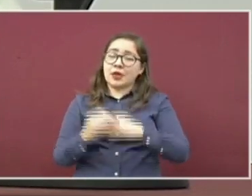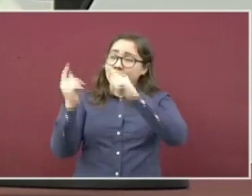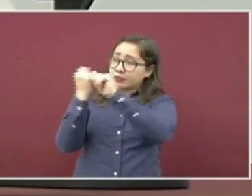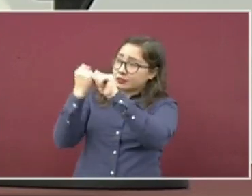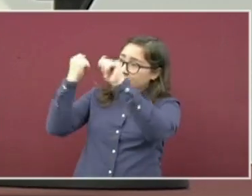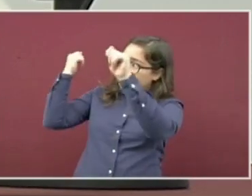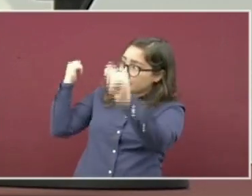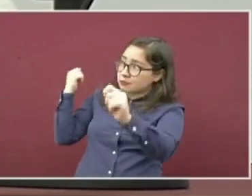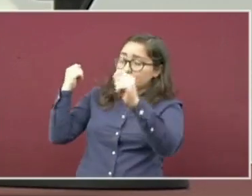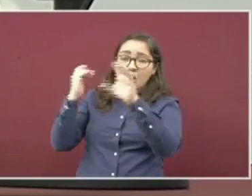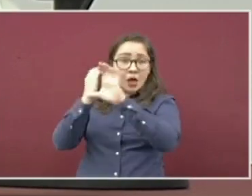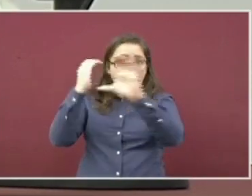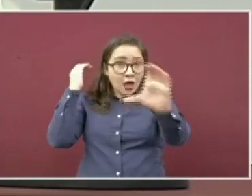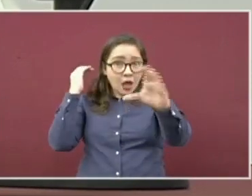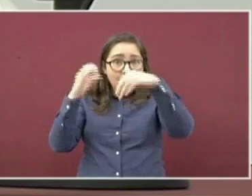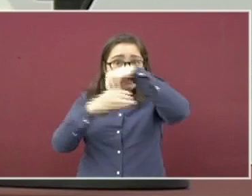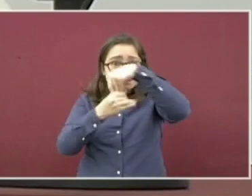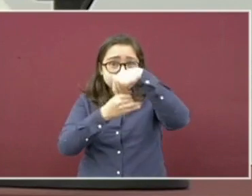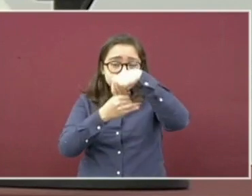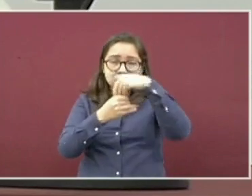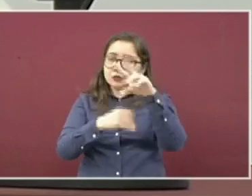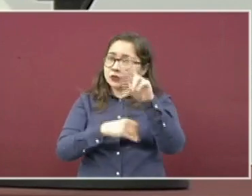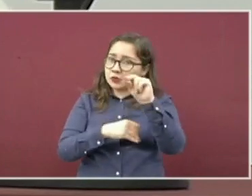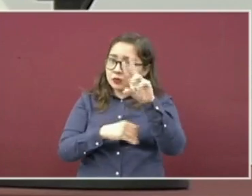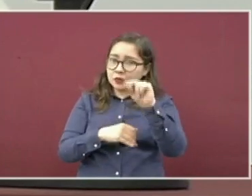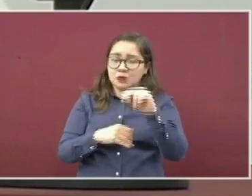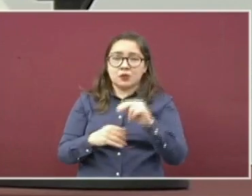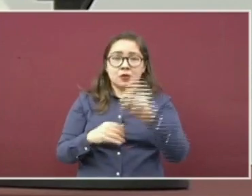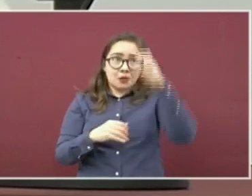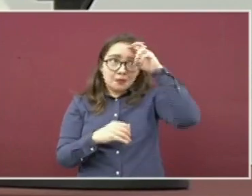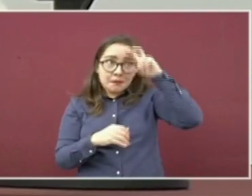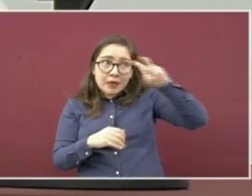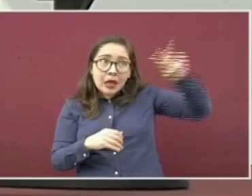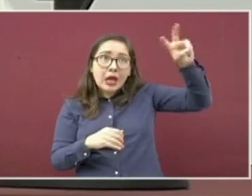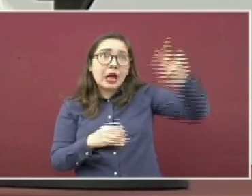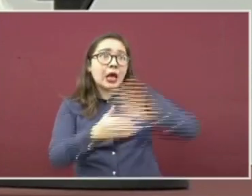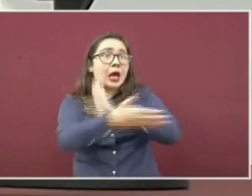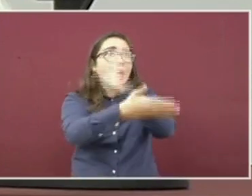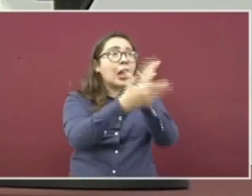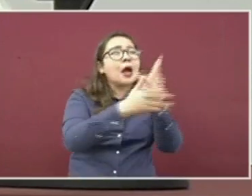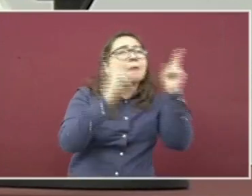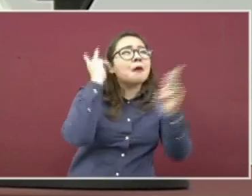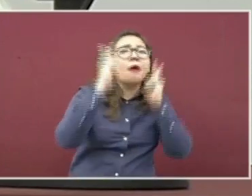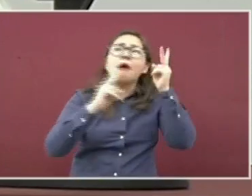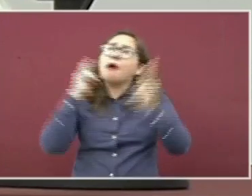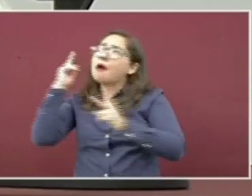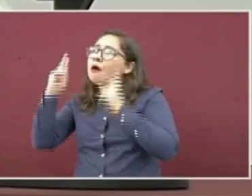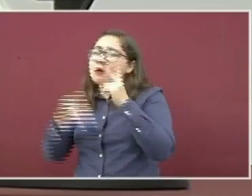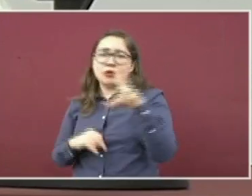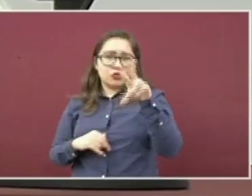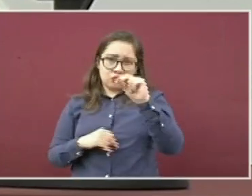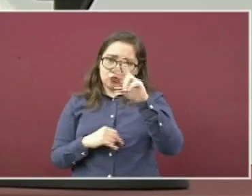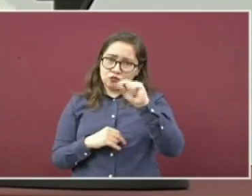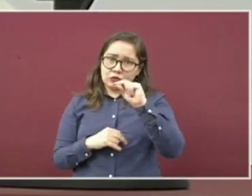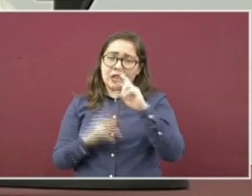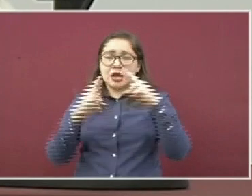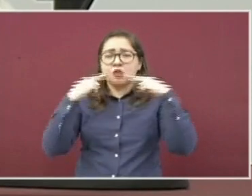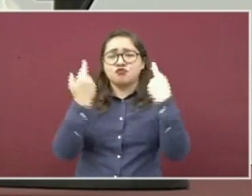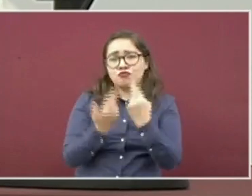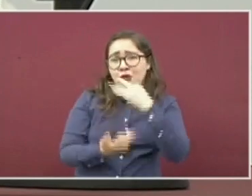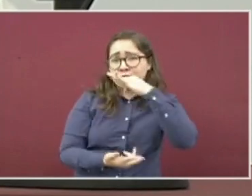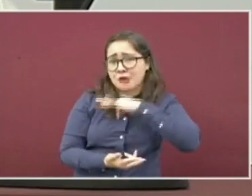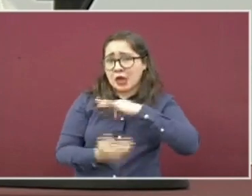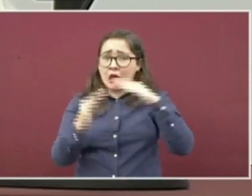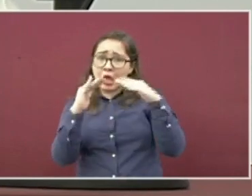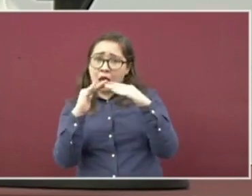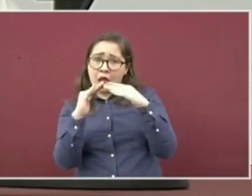viajar de un estado o municipio a otro, o hacer reuniones o fiestas ni en casa ni